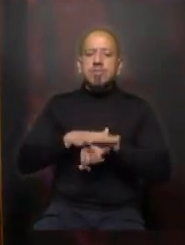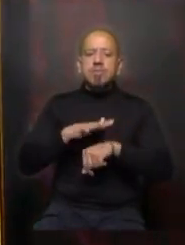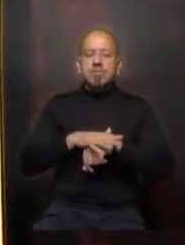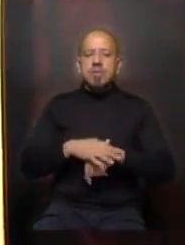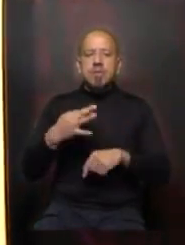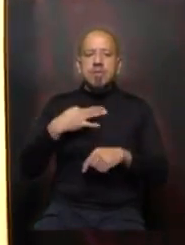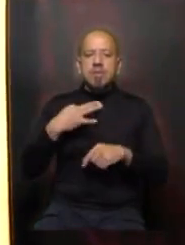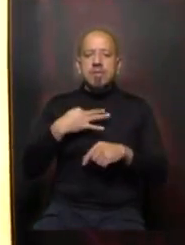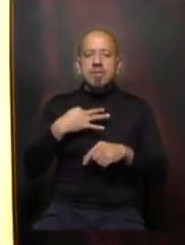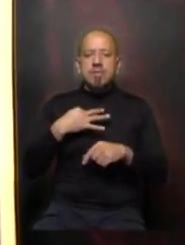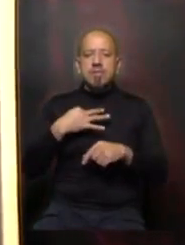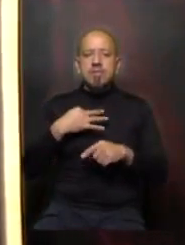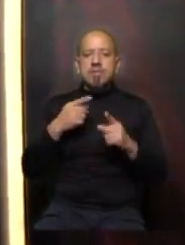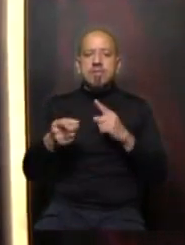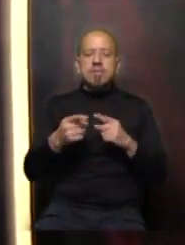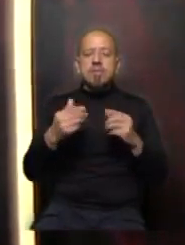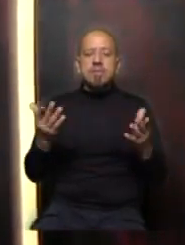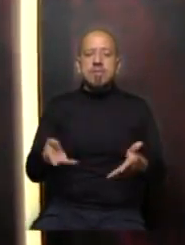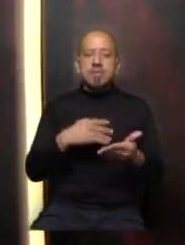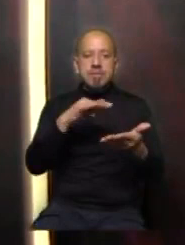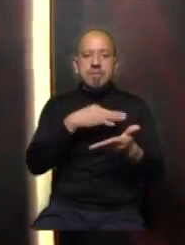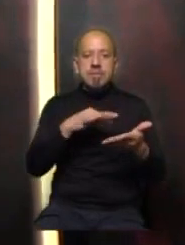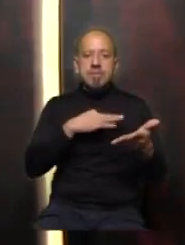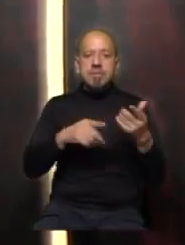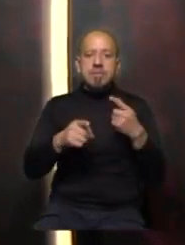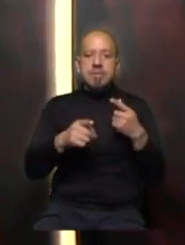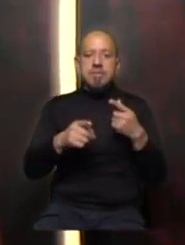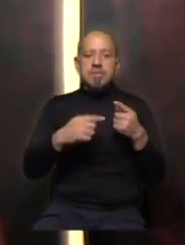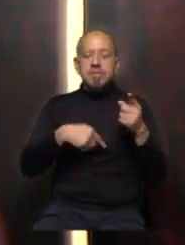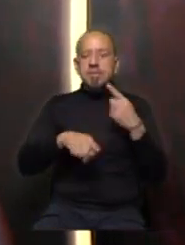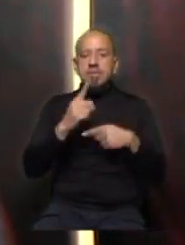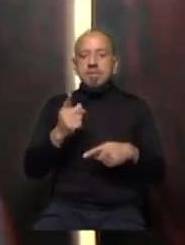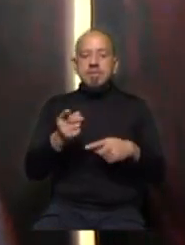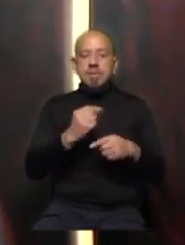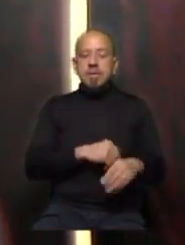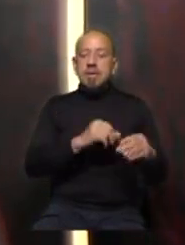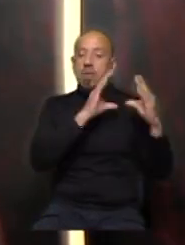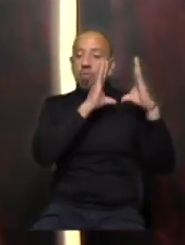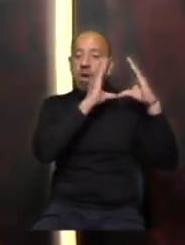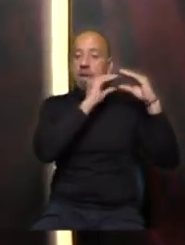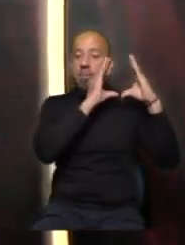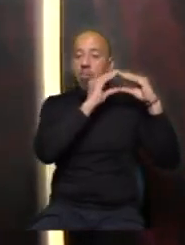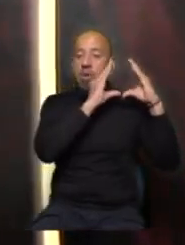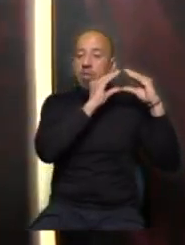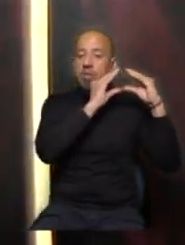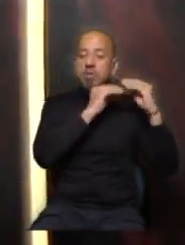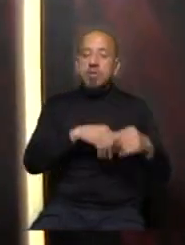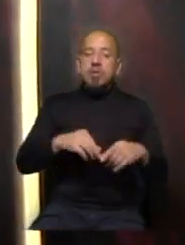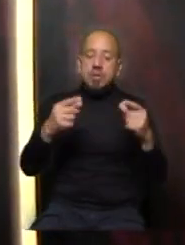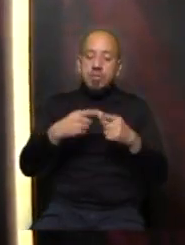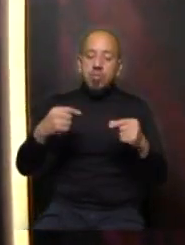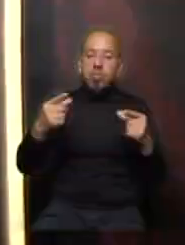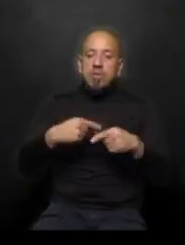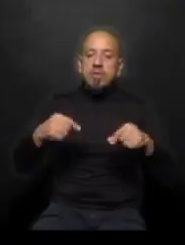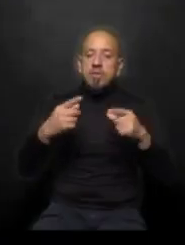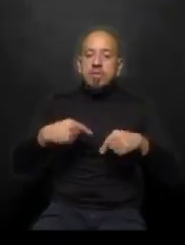vida del Gran Horacio Quiroga voy a leerles un clásico voy a leerles el almohadón de